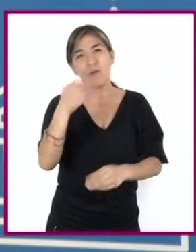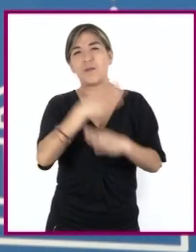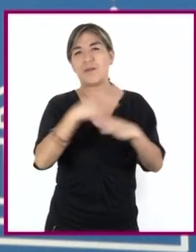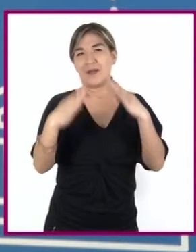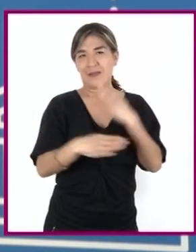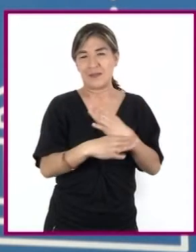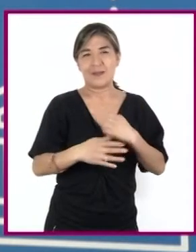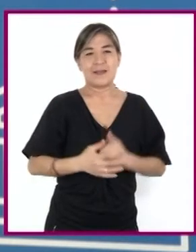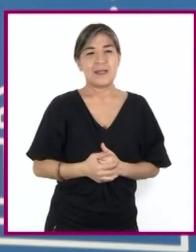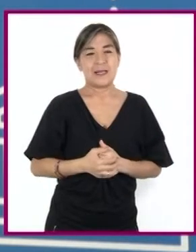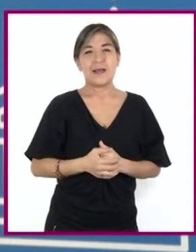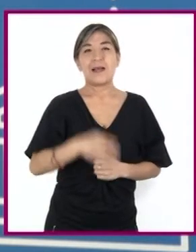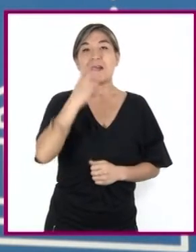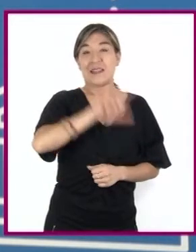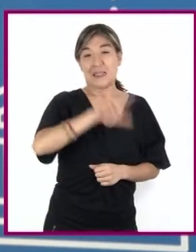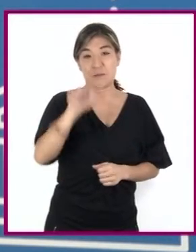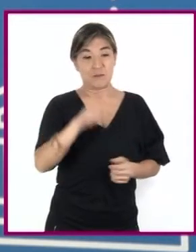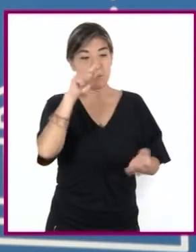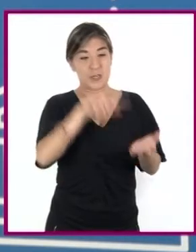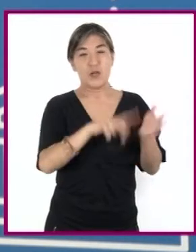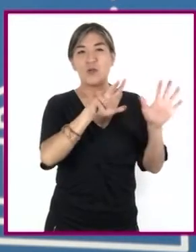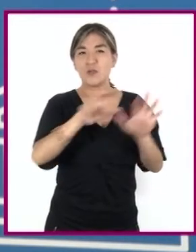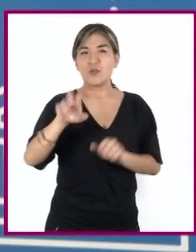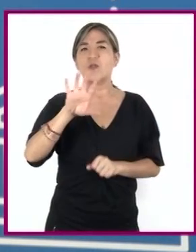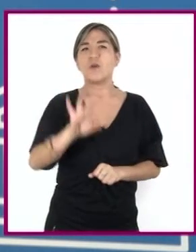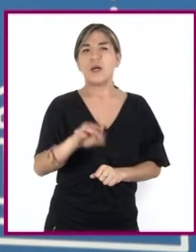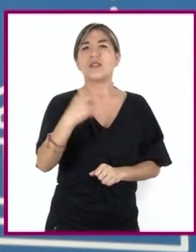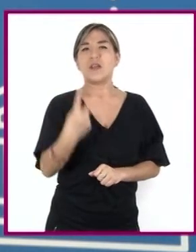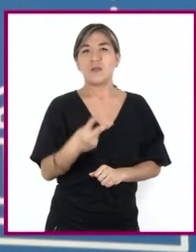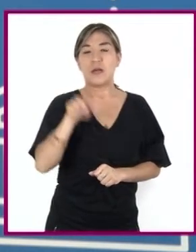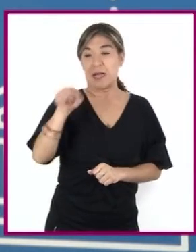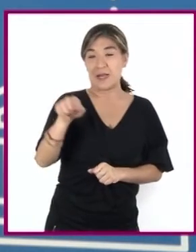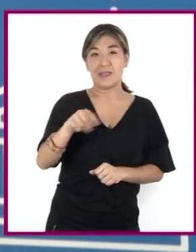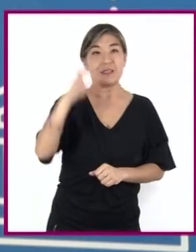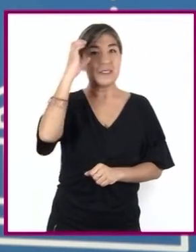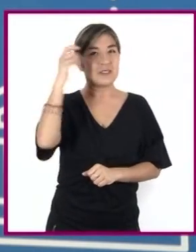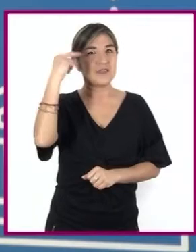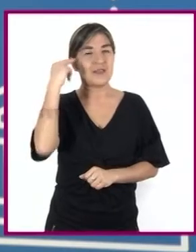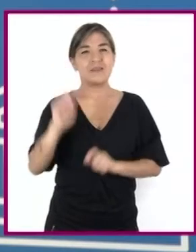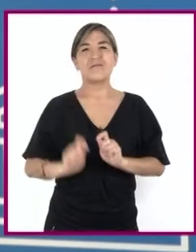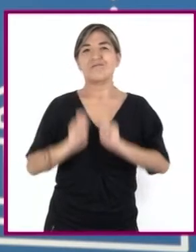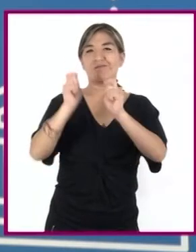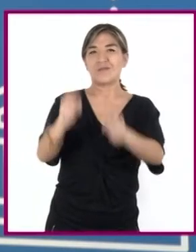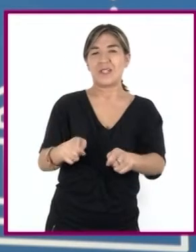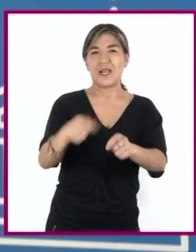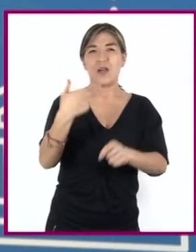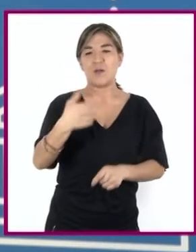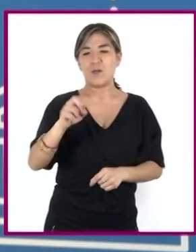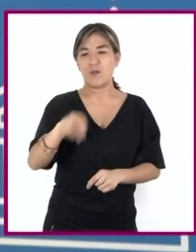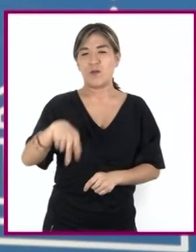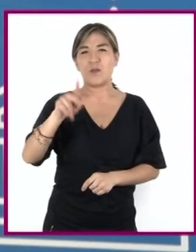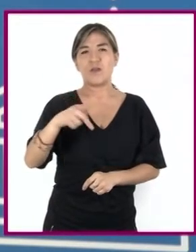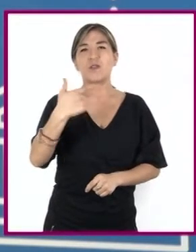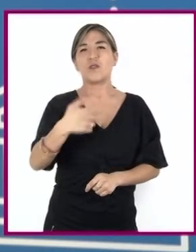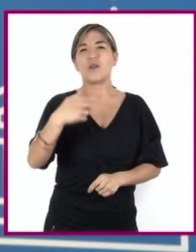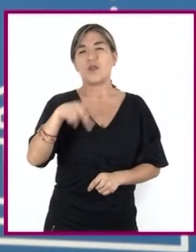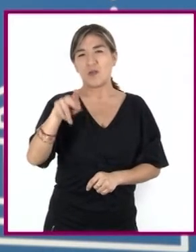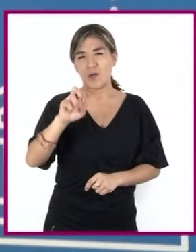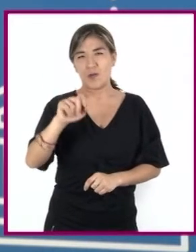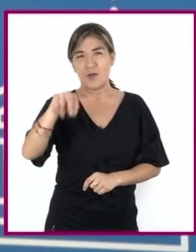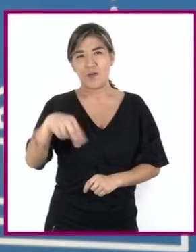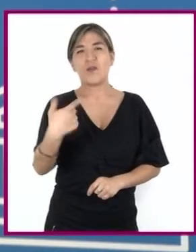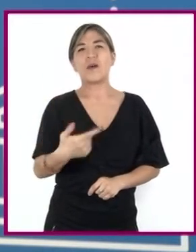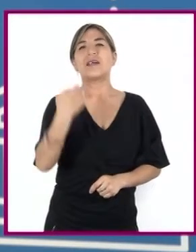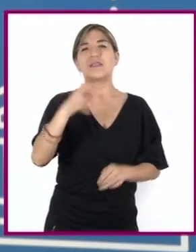primas. Después de 1842, logró que China le cediera Hong Kong. En un panfleto antiimperialista